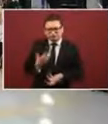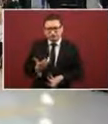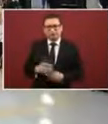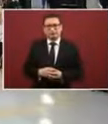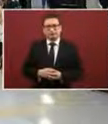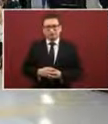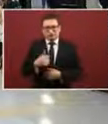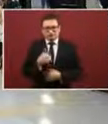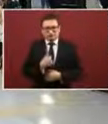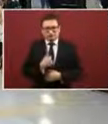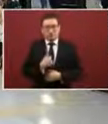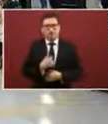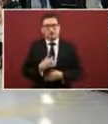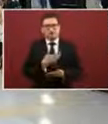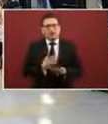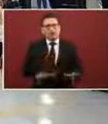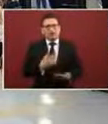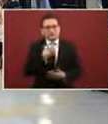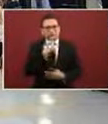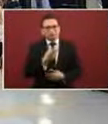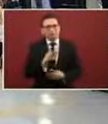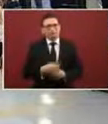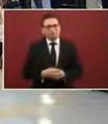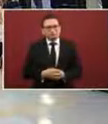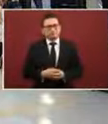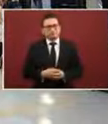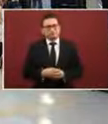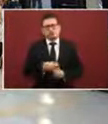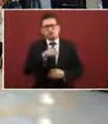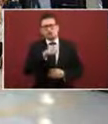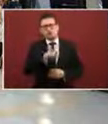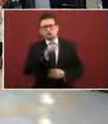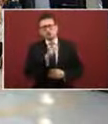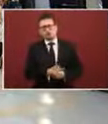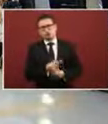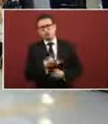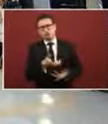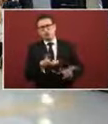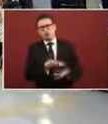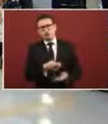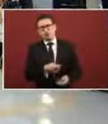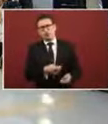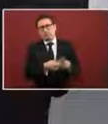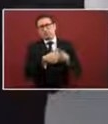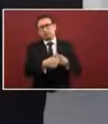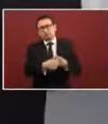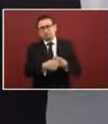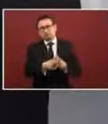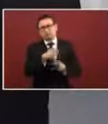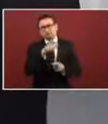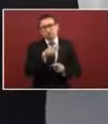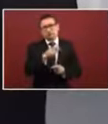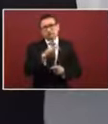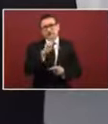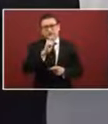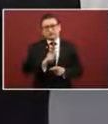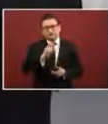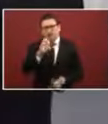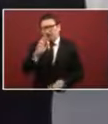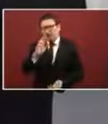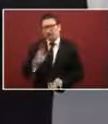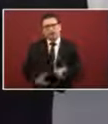Yo lo único que quiero decir ahora es que usted está llevando adelante la primera revolución no